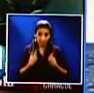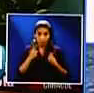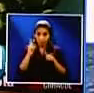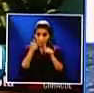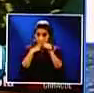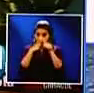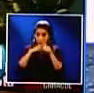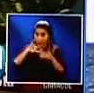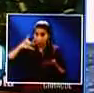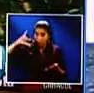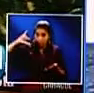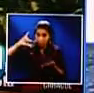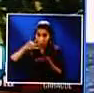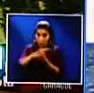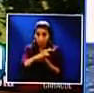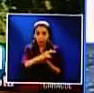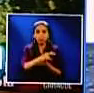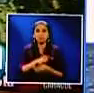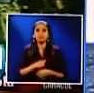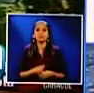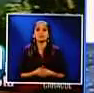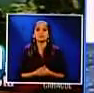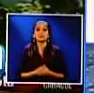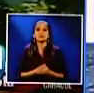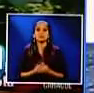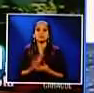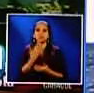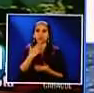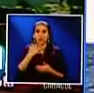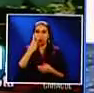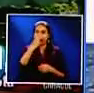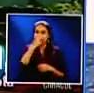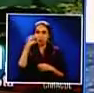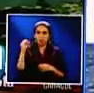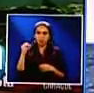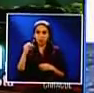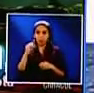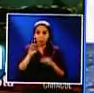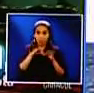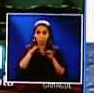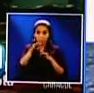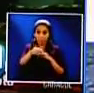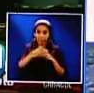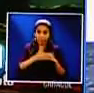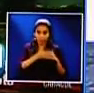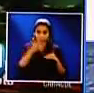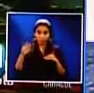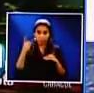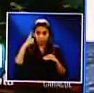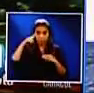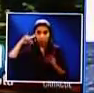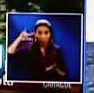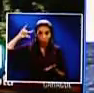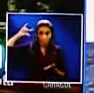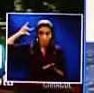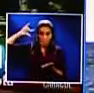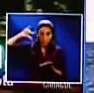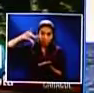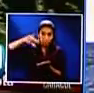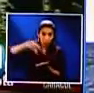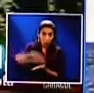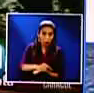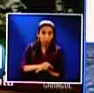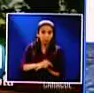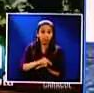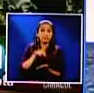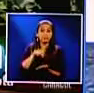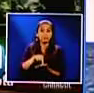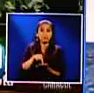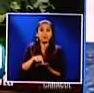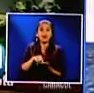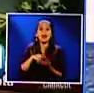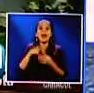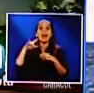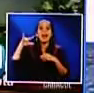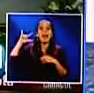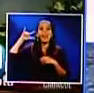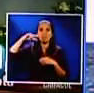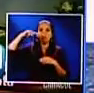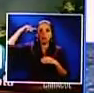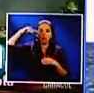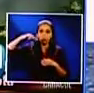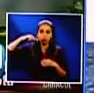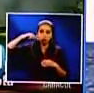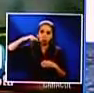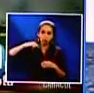primera que impactó el avión está a unos 100, 200 metros a mi derecha, fue la que primero sufrió el impacto del avión. Pues el avión venía